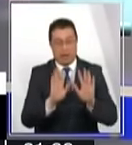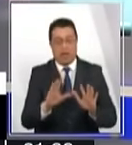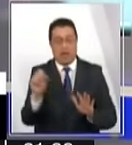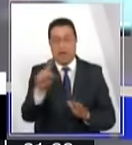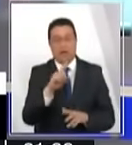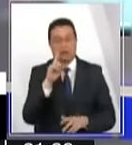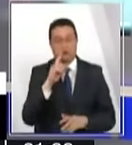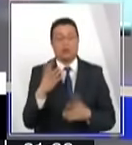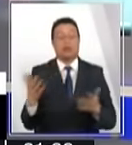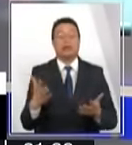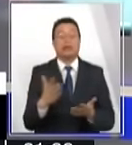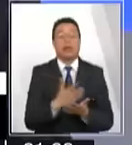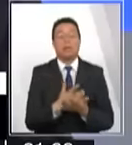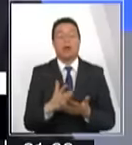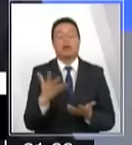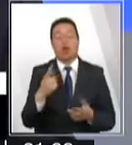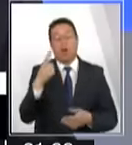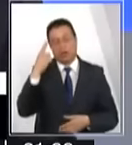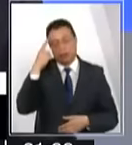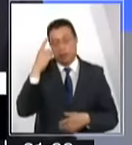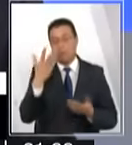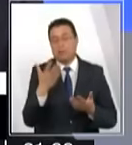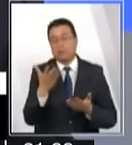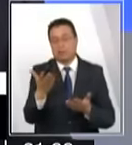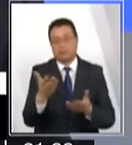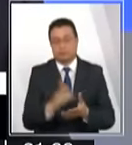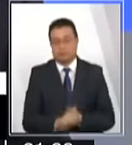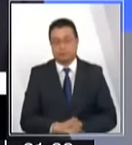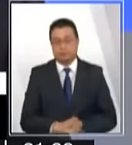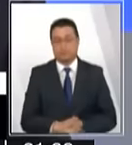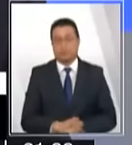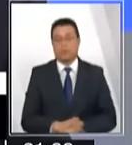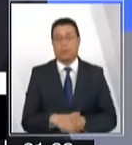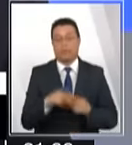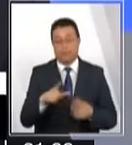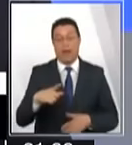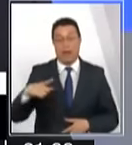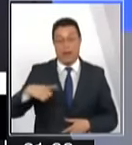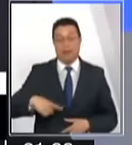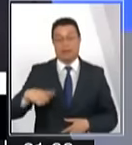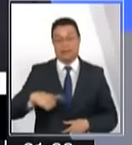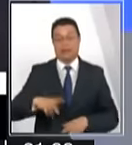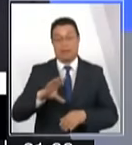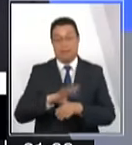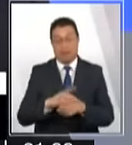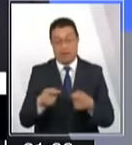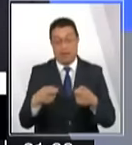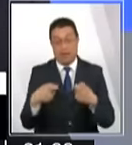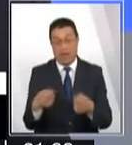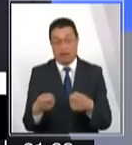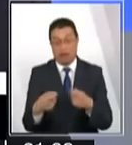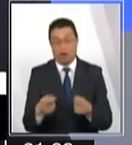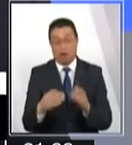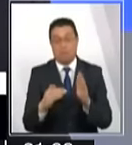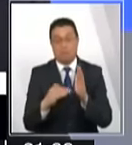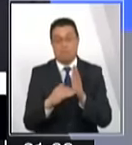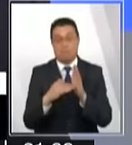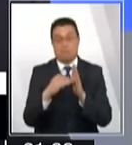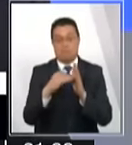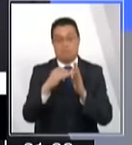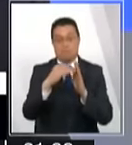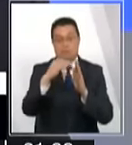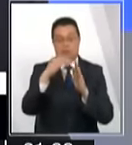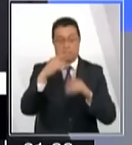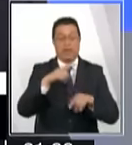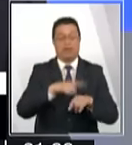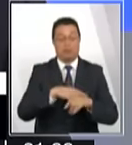va a pasar o qué es lo que temen ustedes como industria Eh bueno la las licencias médicas el gasto en licencias médicas se ha ido incrementando en el